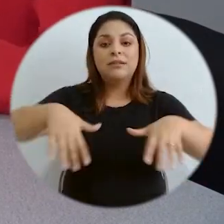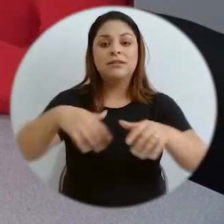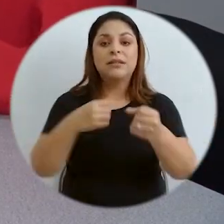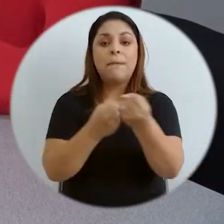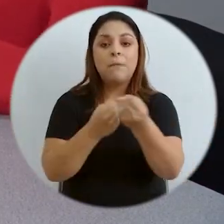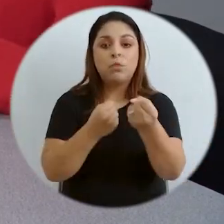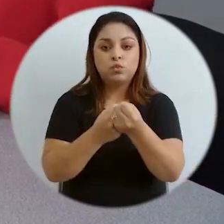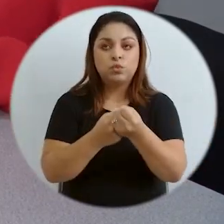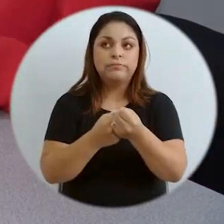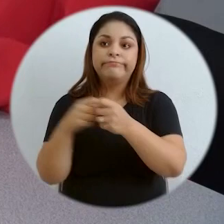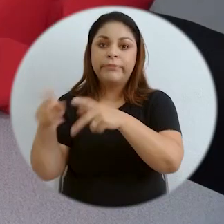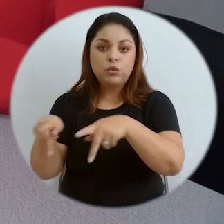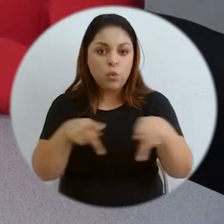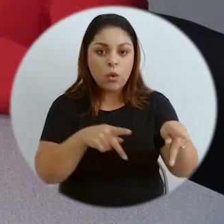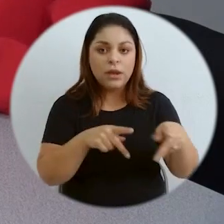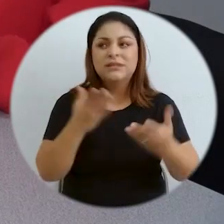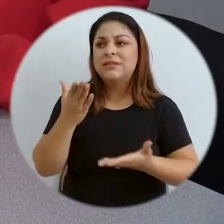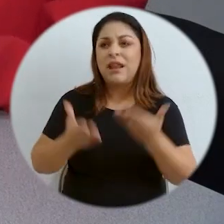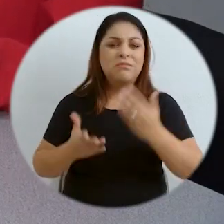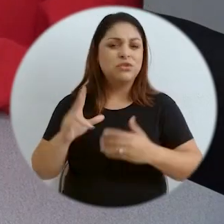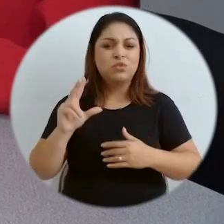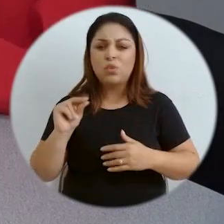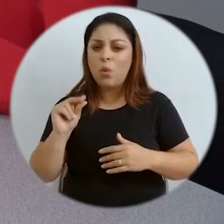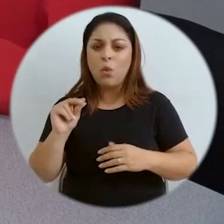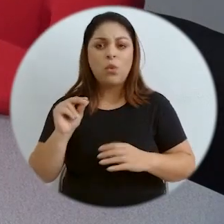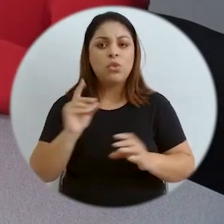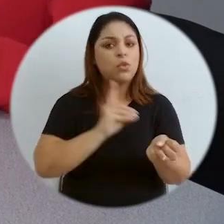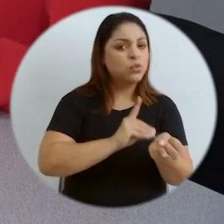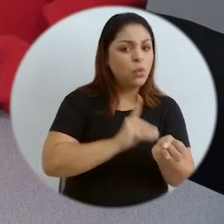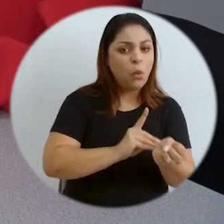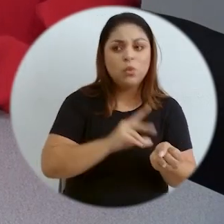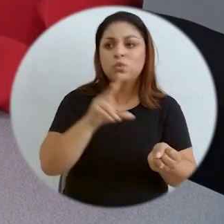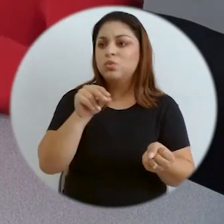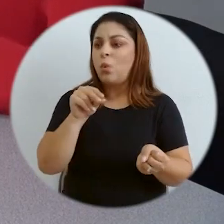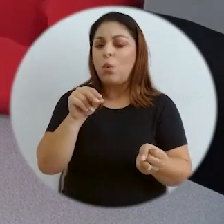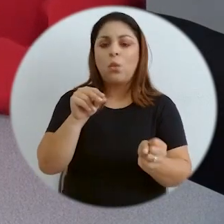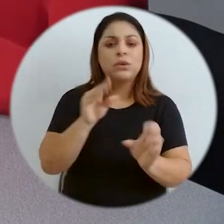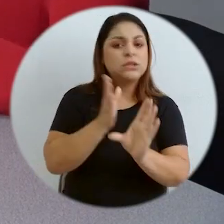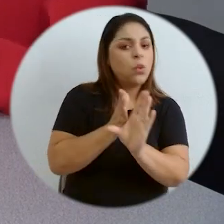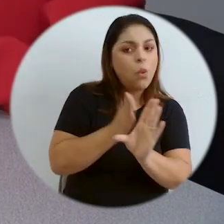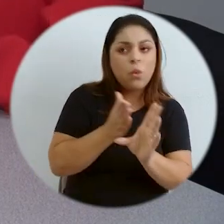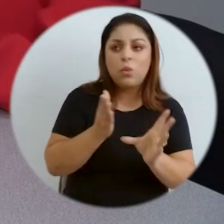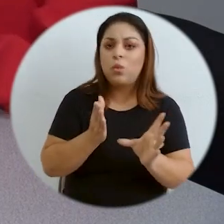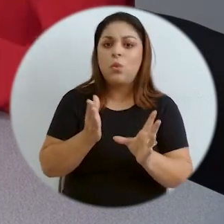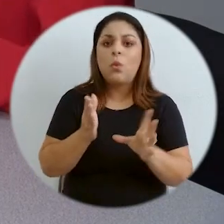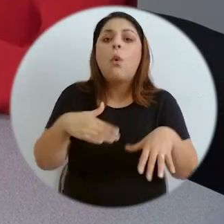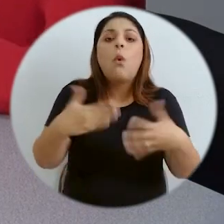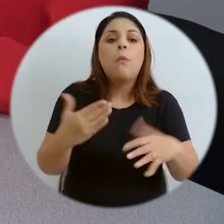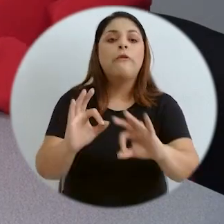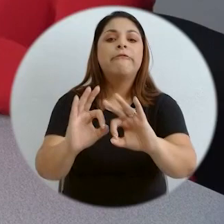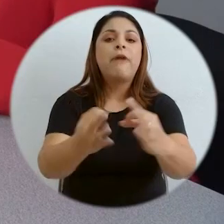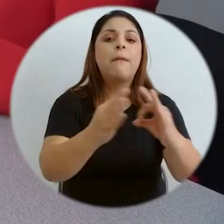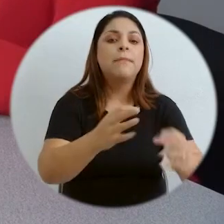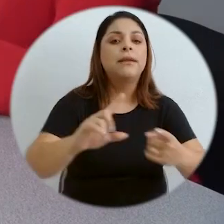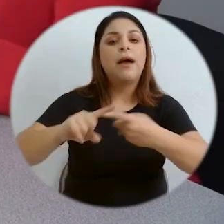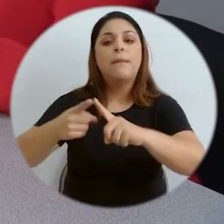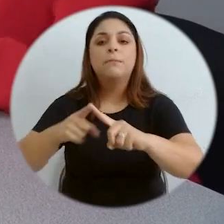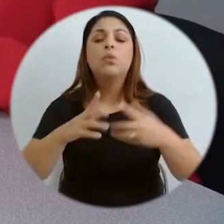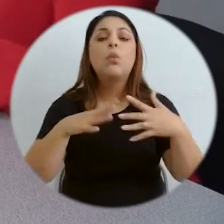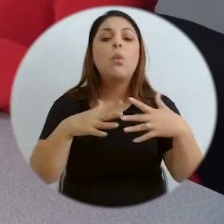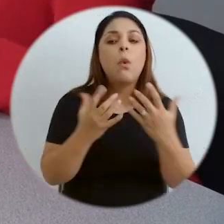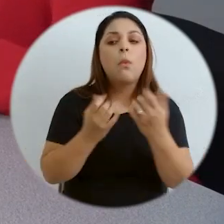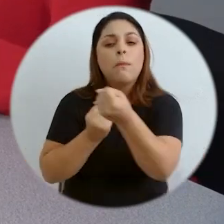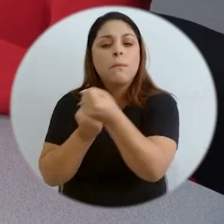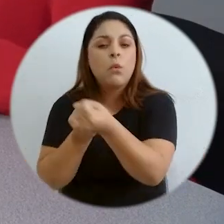gente especializada en psicología, que quizás no es un médico, que quizás, ¿verdad?, cómo pueden esas redes de apoyo aportar a mitigar de